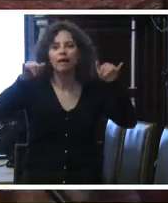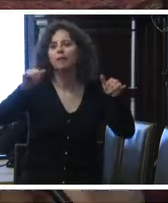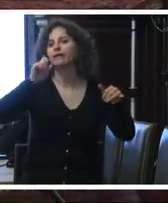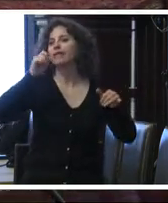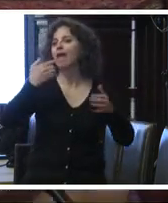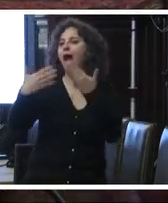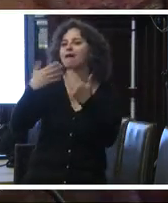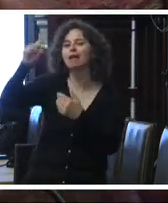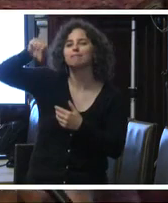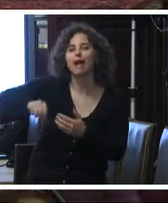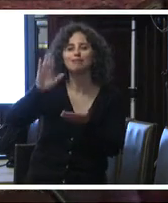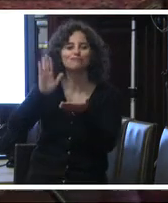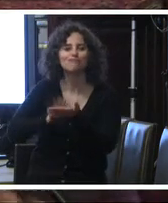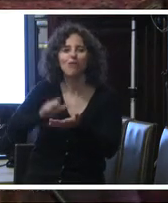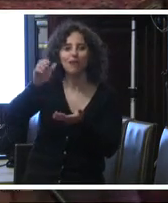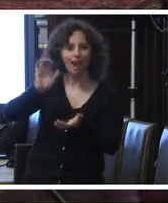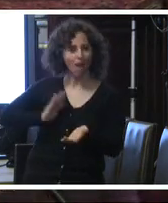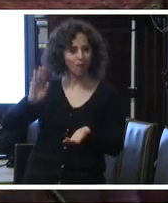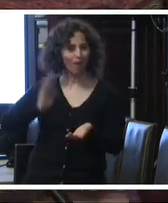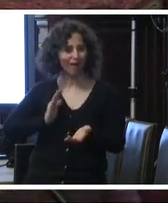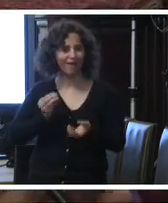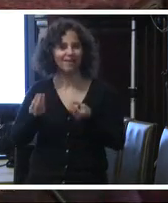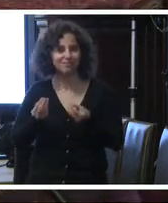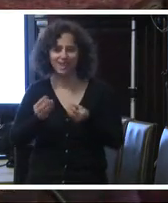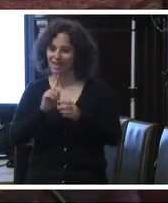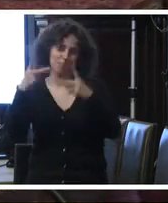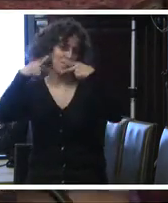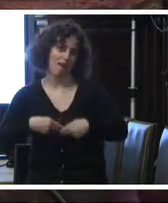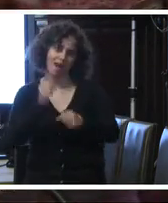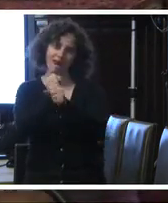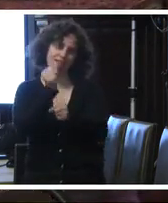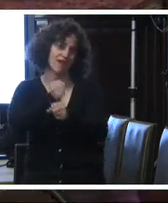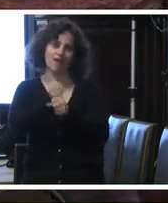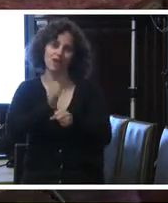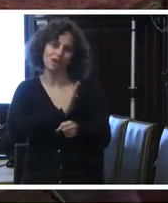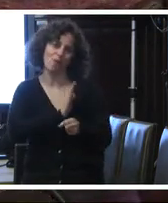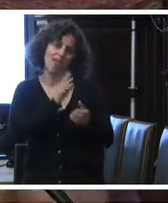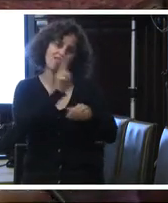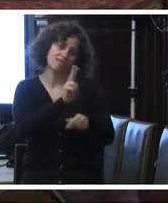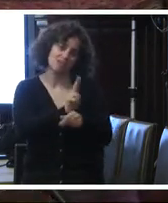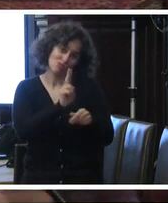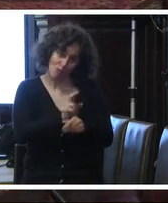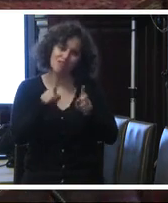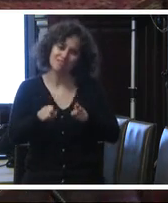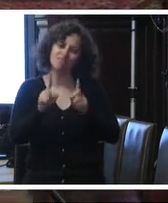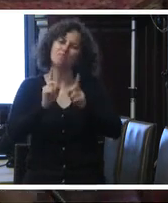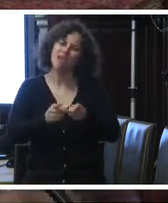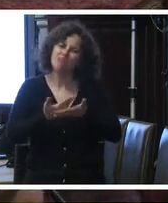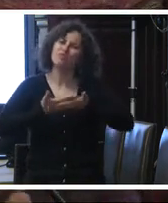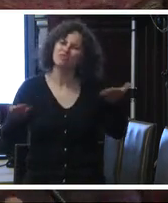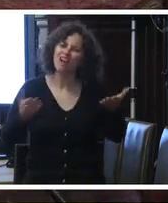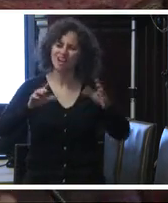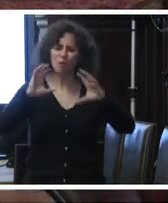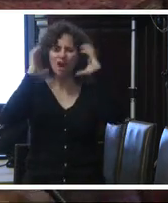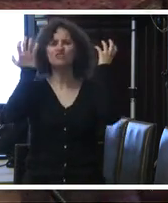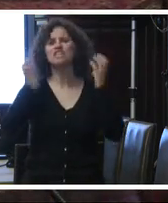que hacen justamente es neutralizar la labor de estas mujeres defensoras y aquí nuevamente señalar que es la